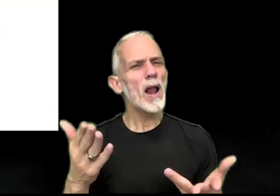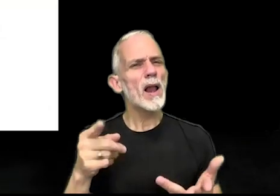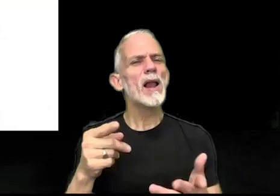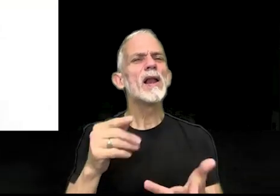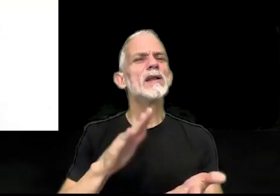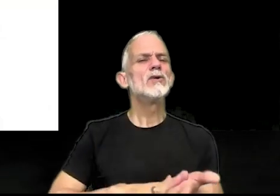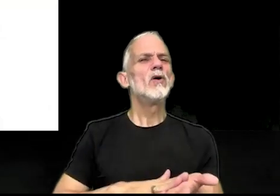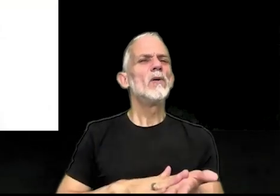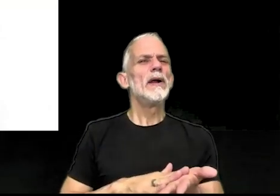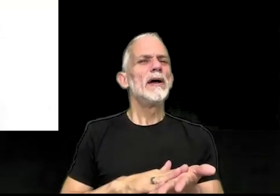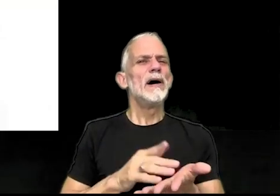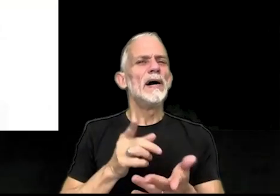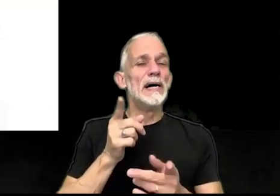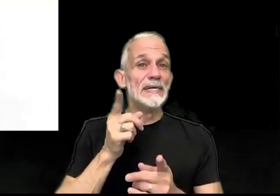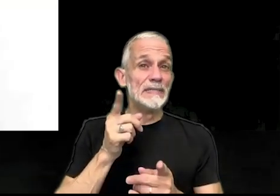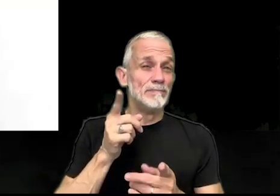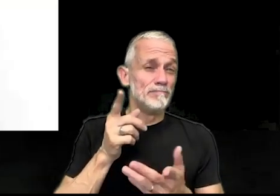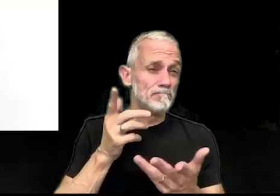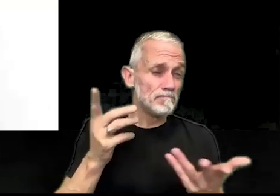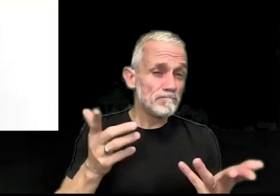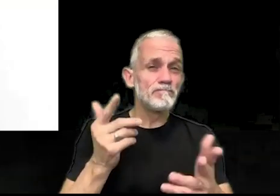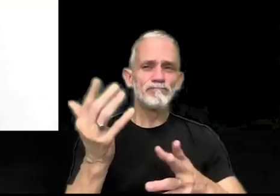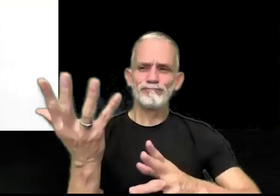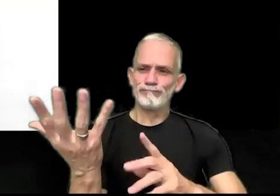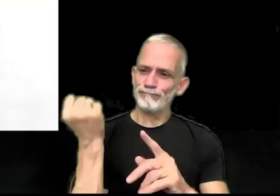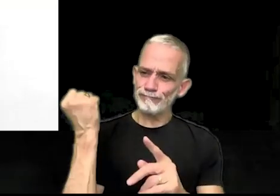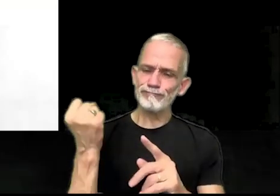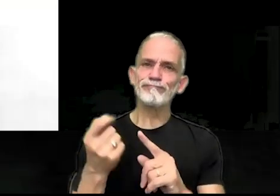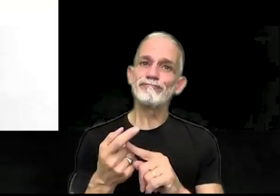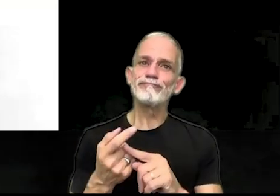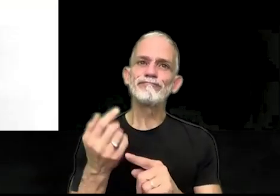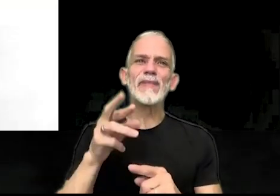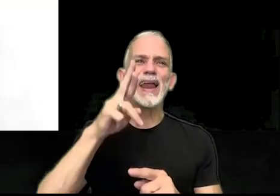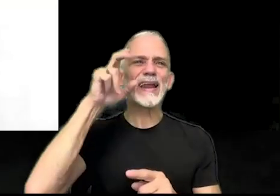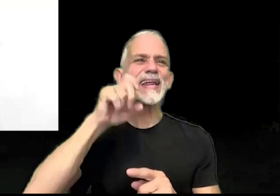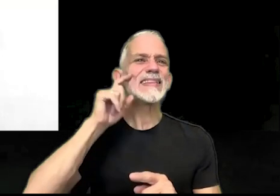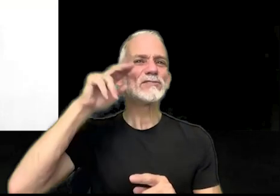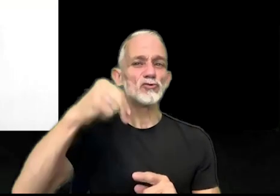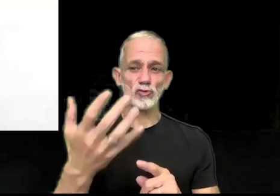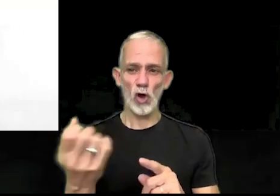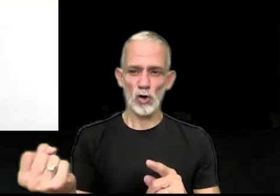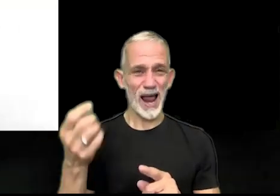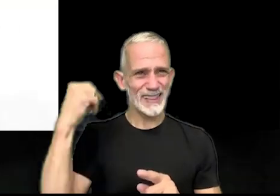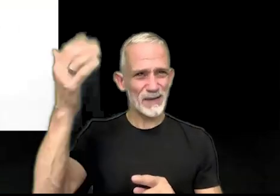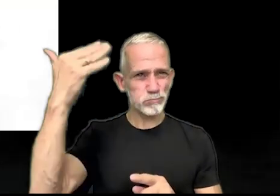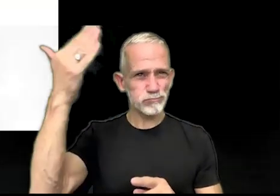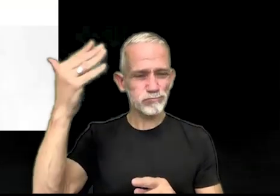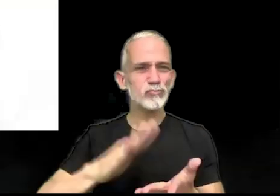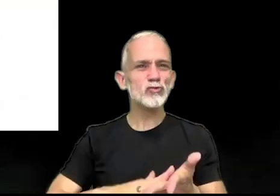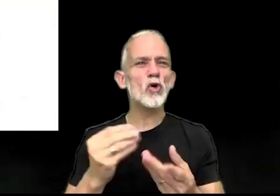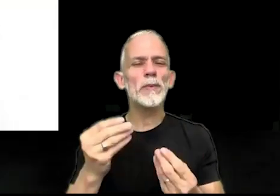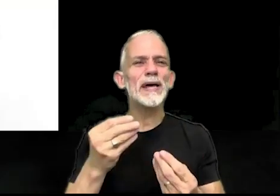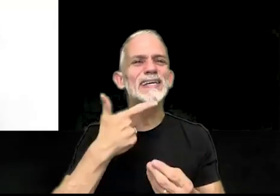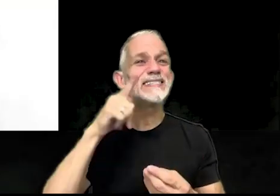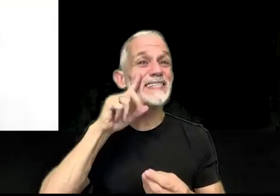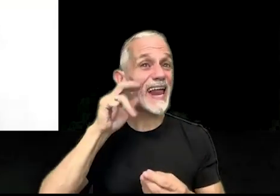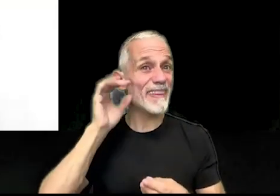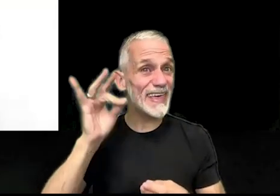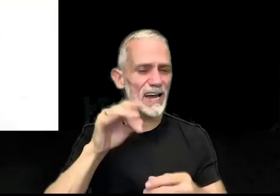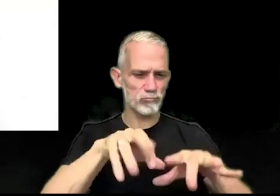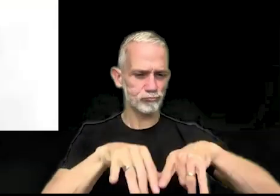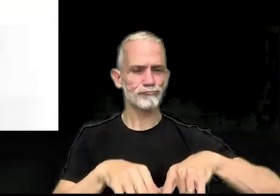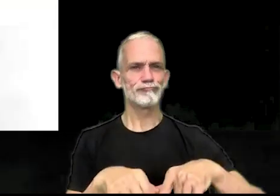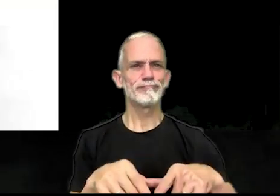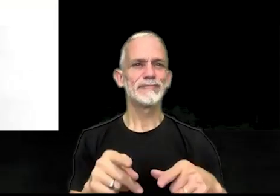es respecto a la retención. Ustedes, cuando hemos dado las charlas sobre CIRADIG, una